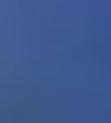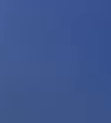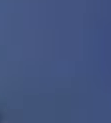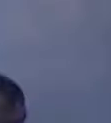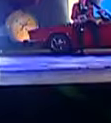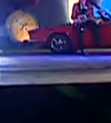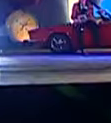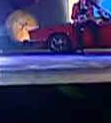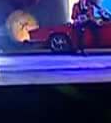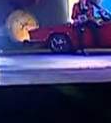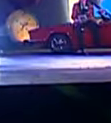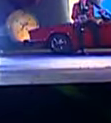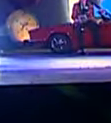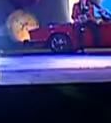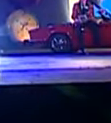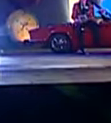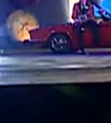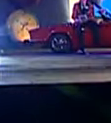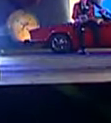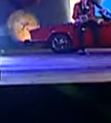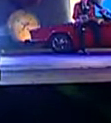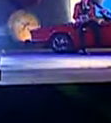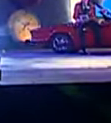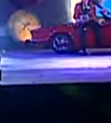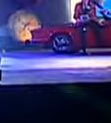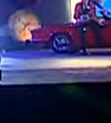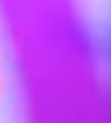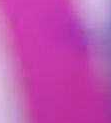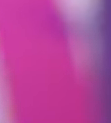eléctrico que te puede matar.